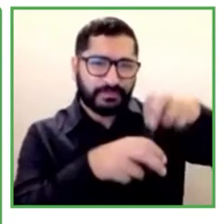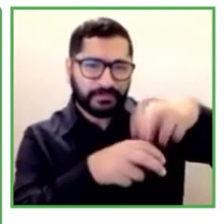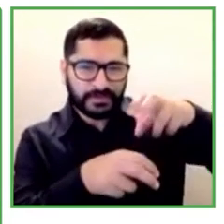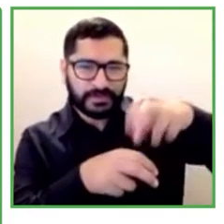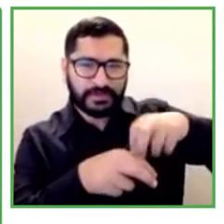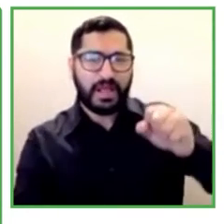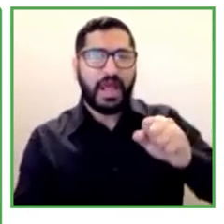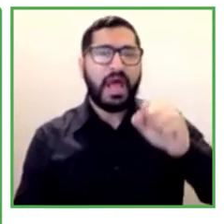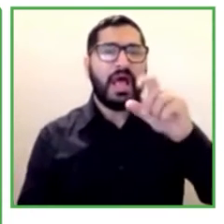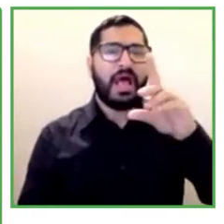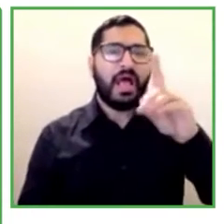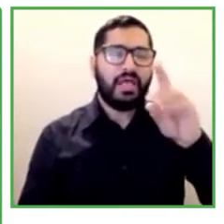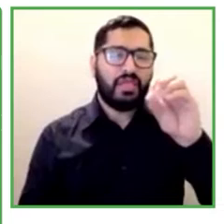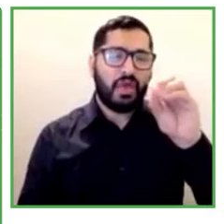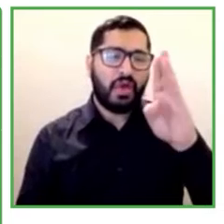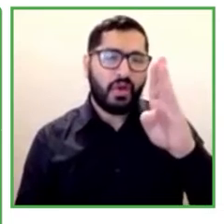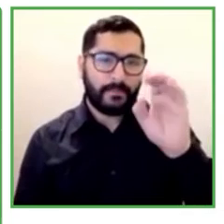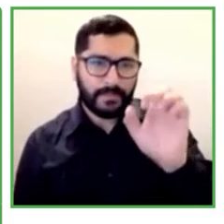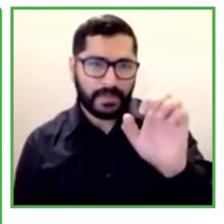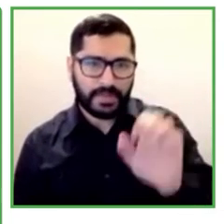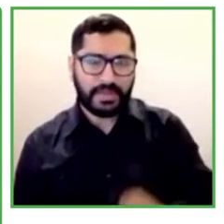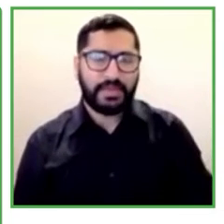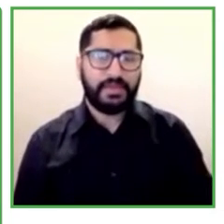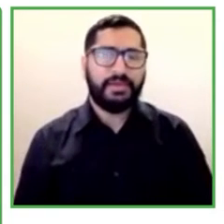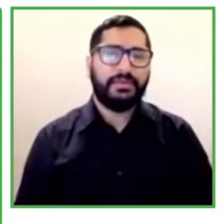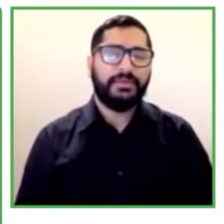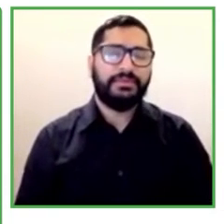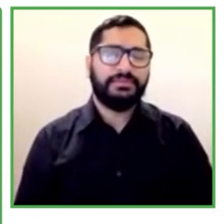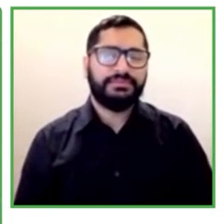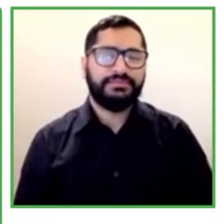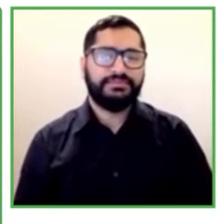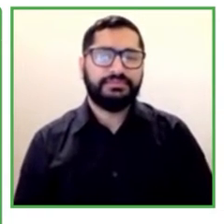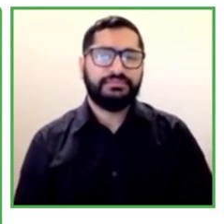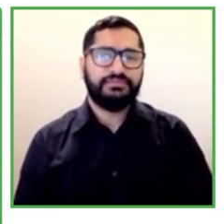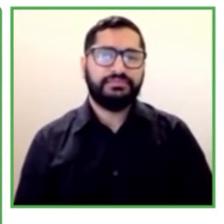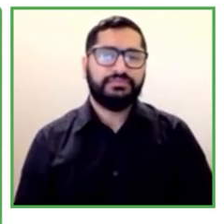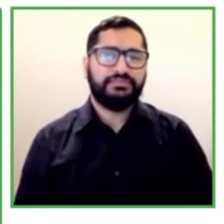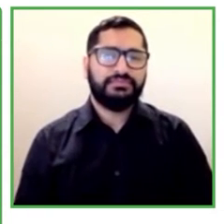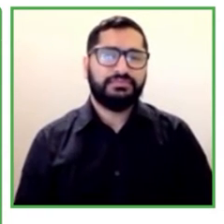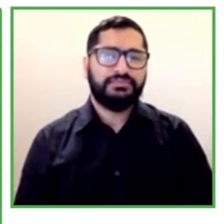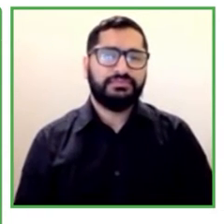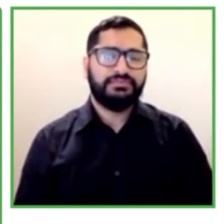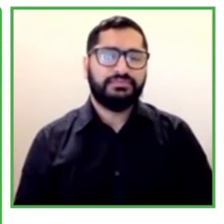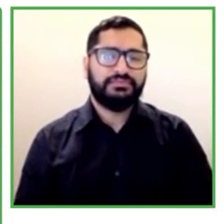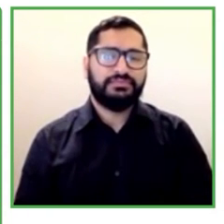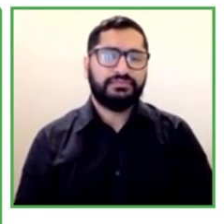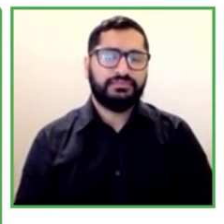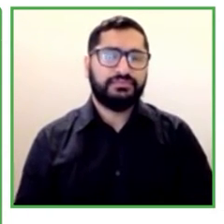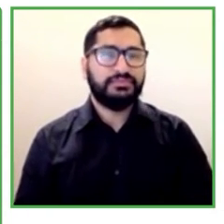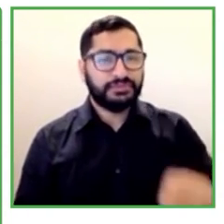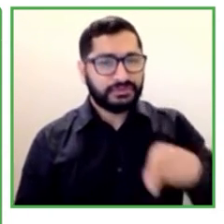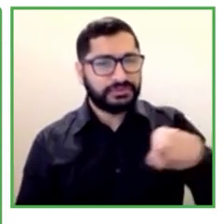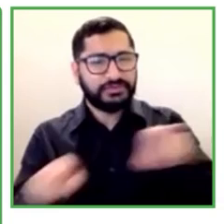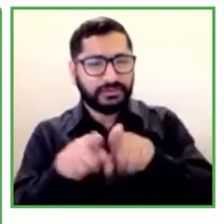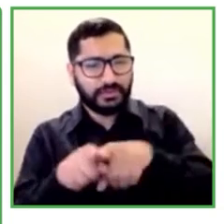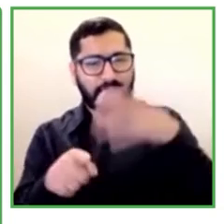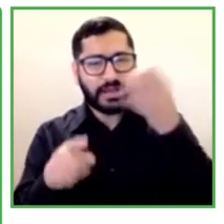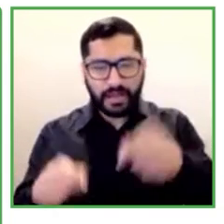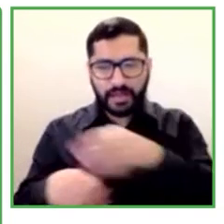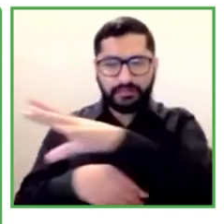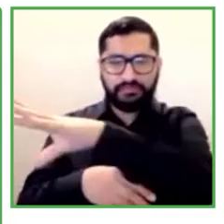Hunt Consulting fue seleccionada en un programa de transferencia de impacto de Zero Project